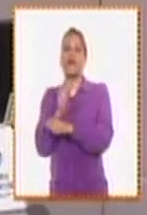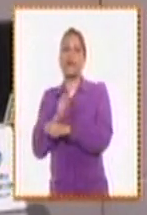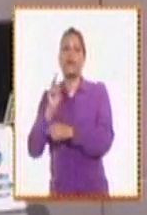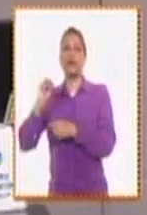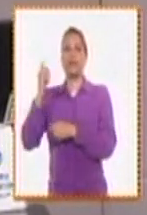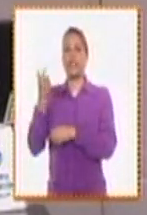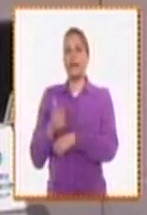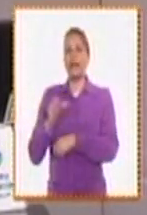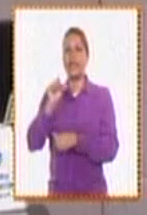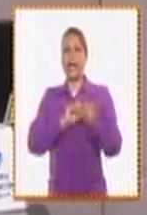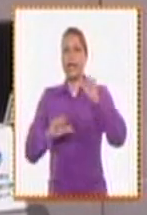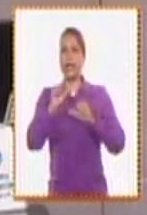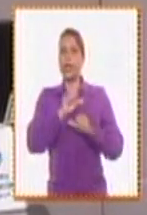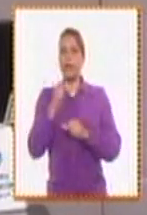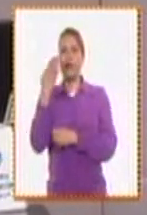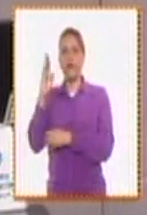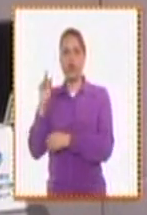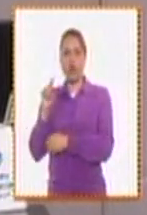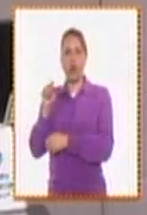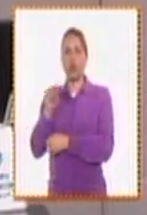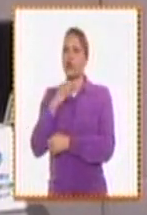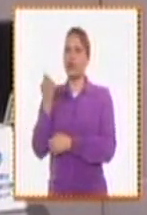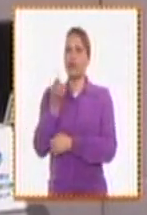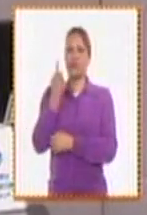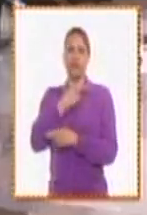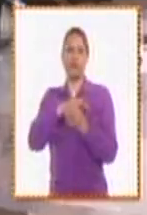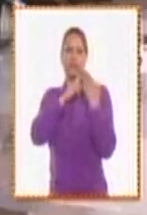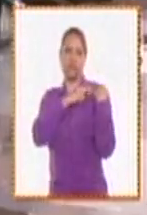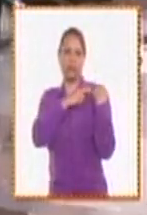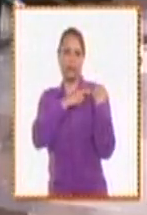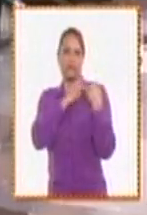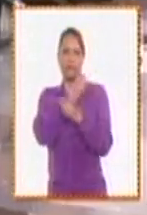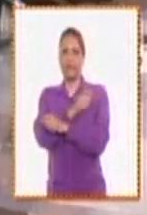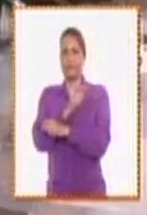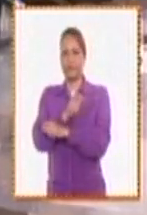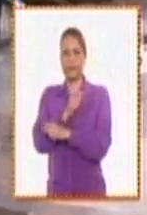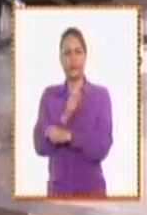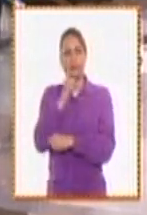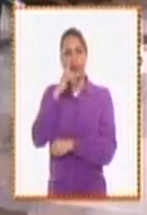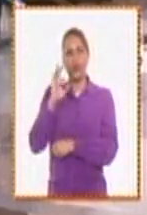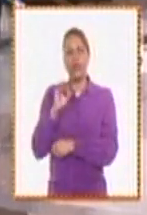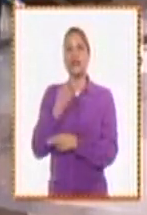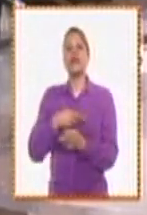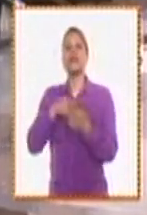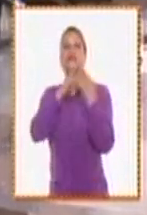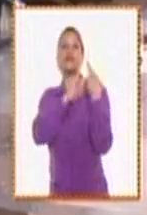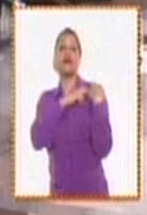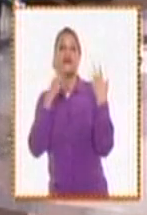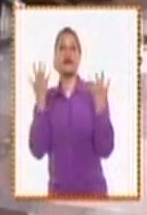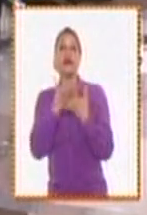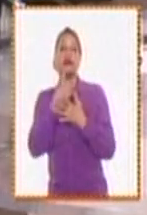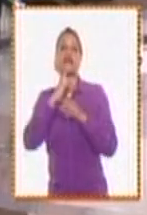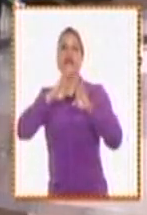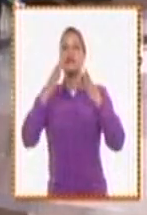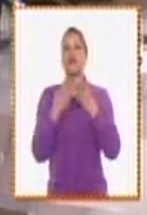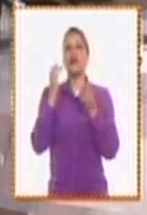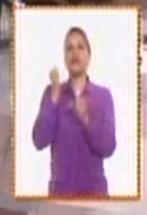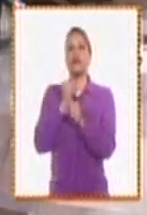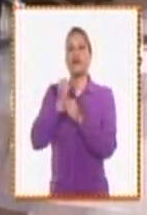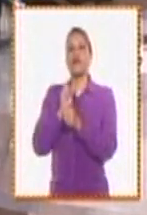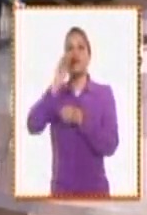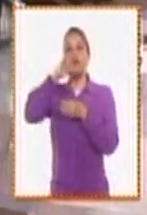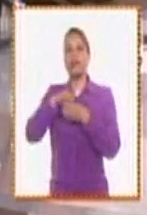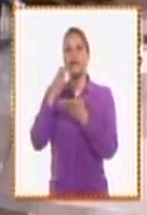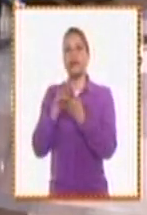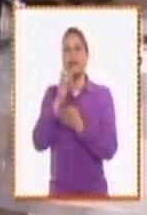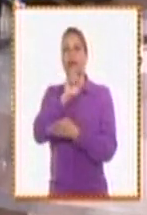químico, el físico, el biólogo, que no es solo responsabilidad del biólogo, del físico, del químico, es responsabilidad de todos los trabajadores de la institución educativa y de